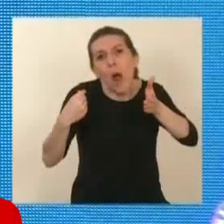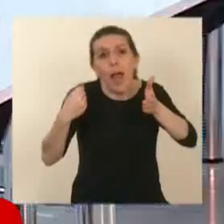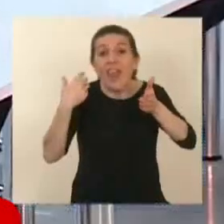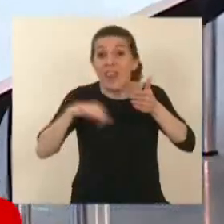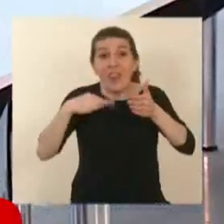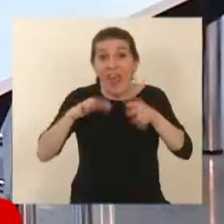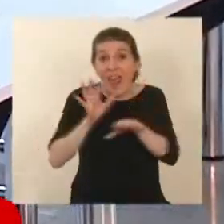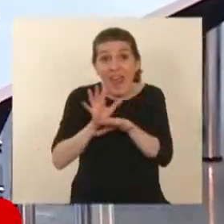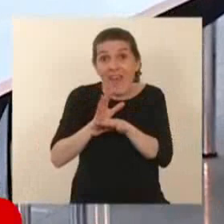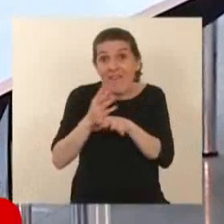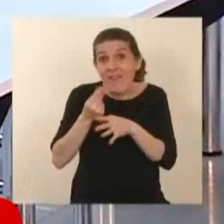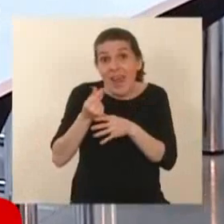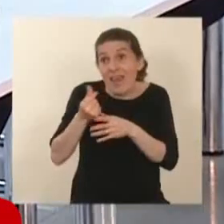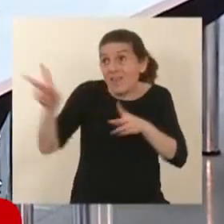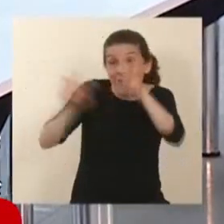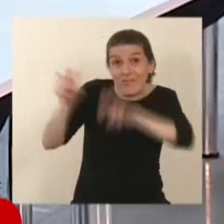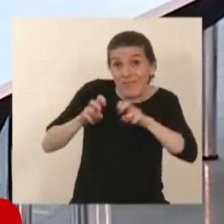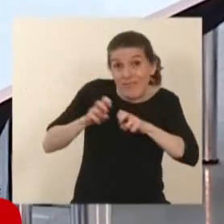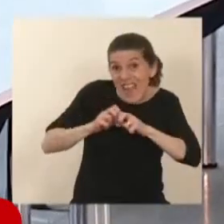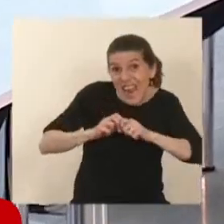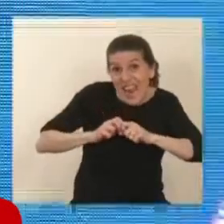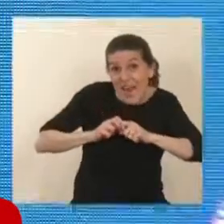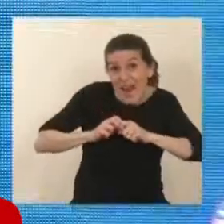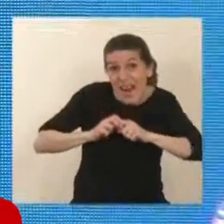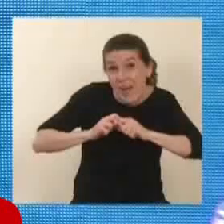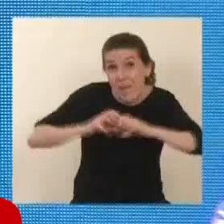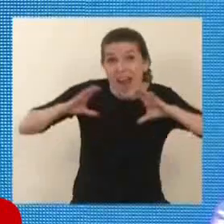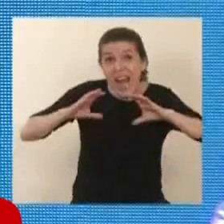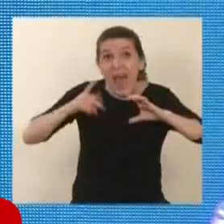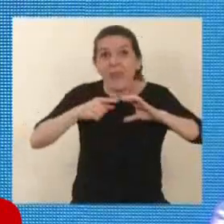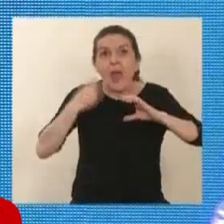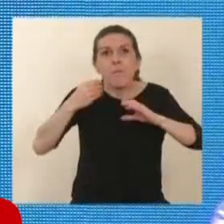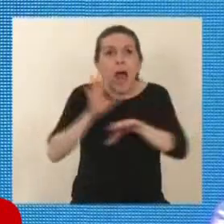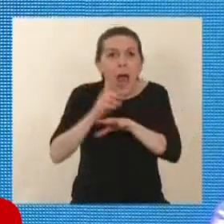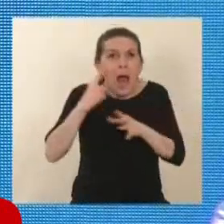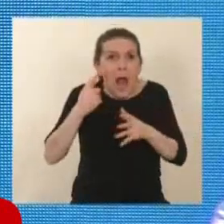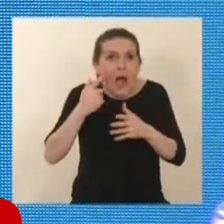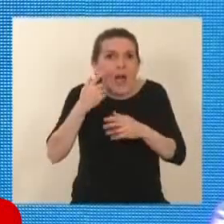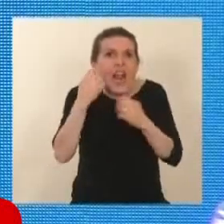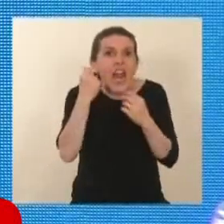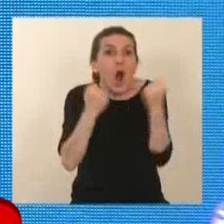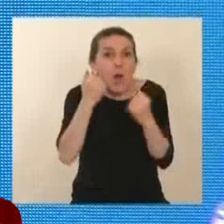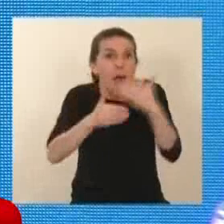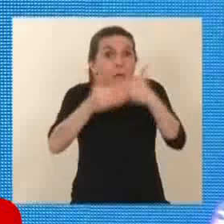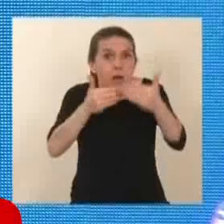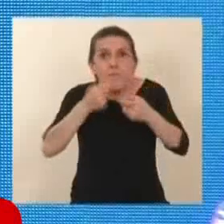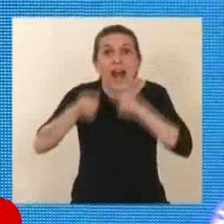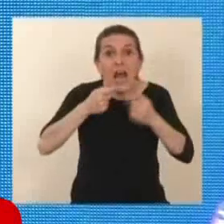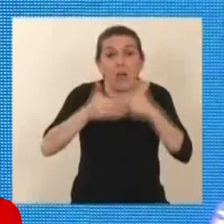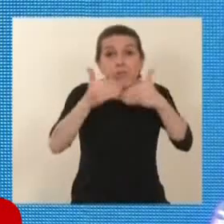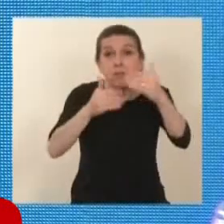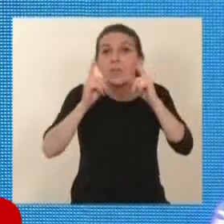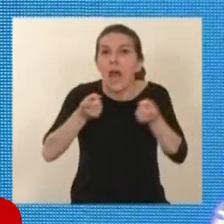lo suficientemente grande como para poder tener la capacidad de impulsar a la economía, pero también tiene que estar lo